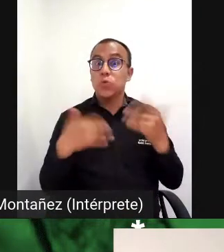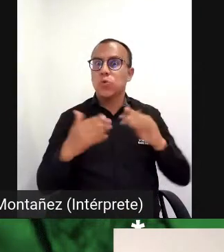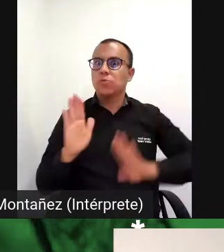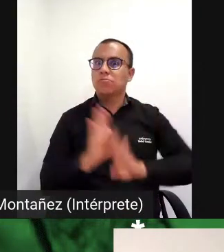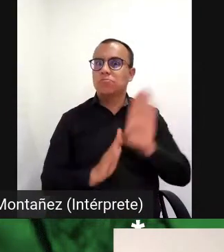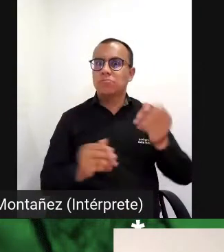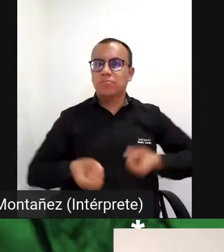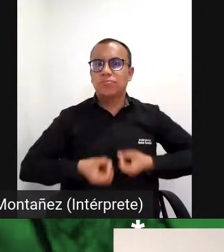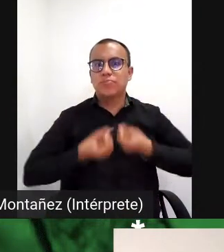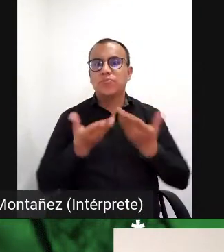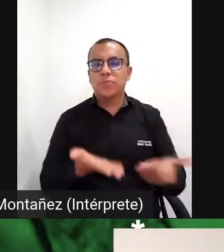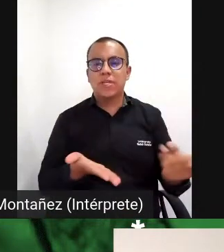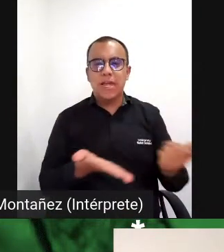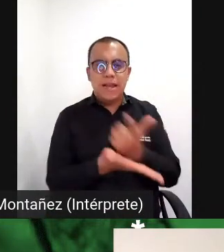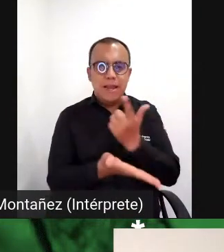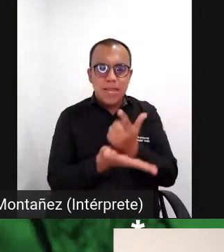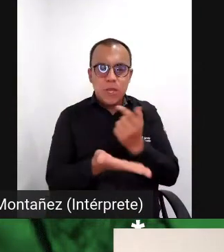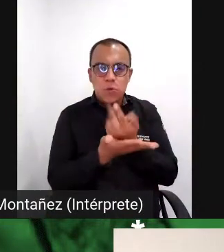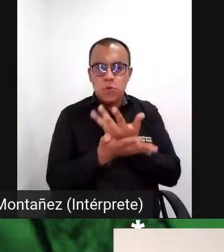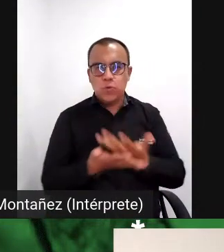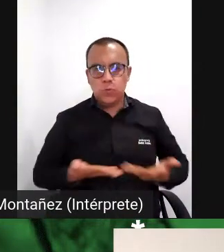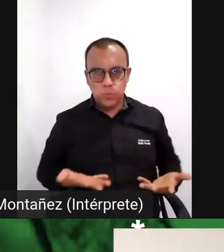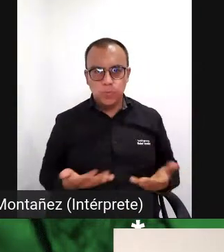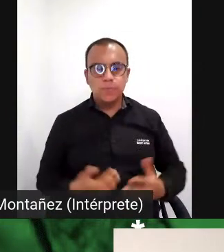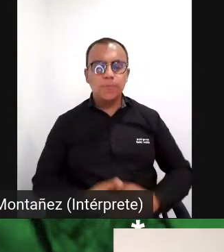como con estas siluetas.